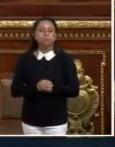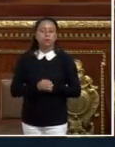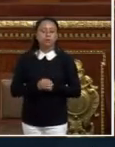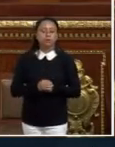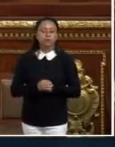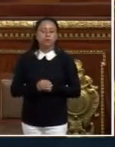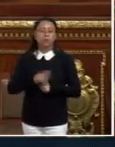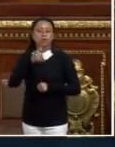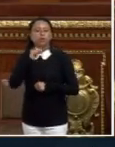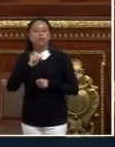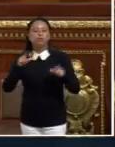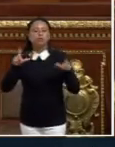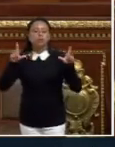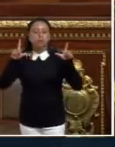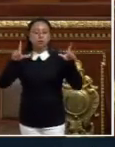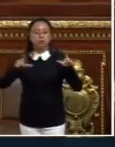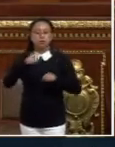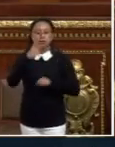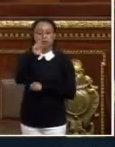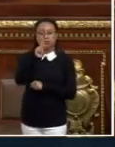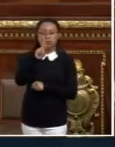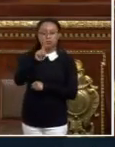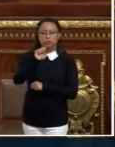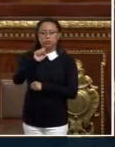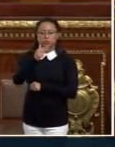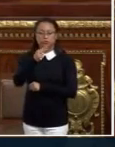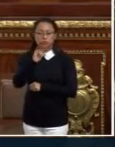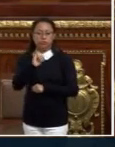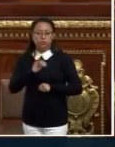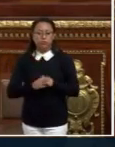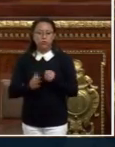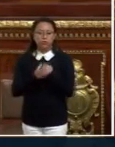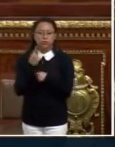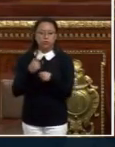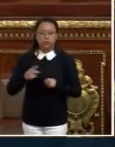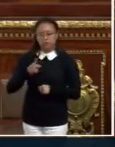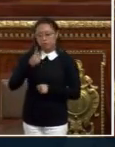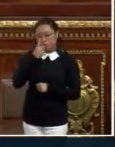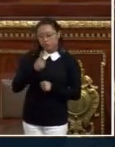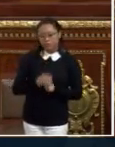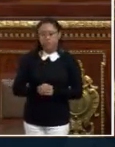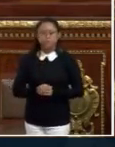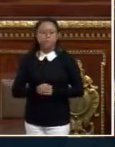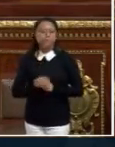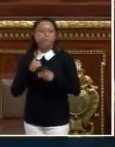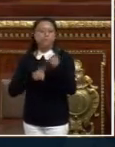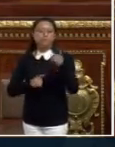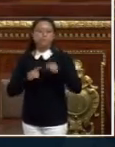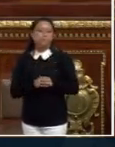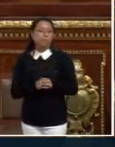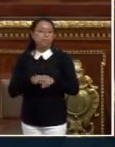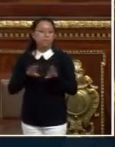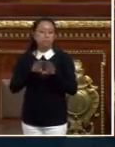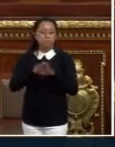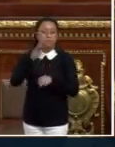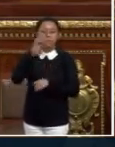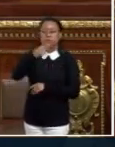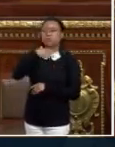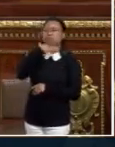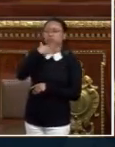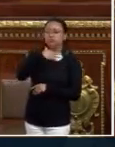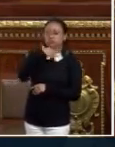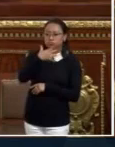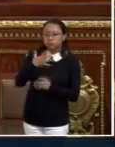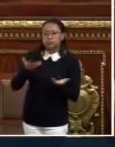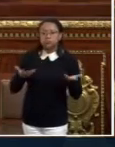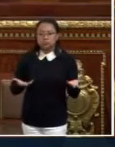sushi. Porque decir que con eso se atiende a las mujeres, con un cine minuto y un plotter en un sushi, es corrupto, es frívolo, es vulgar,